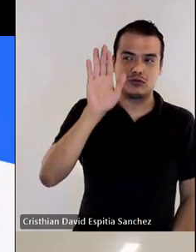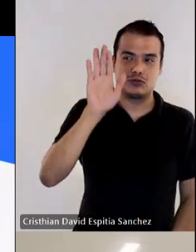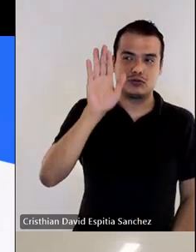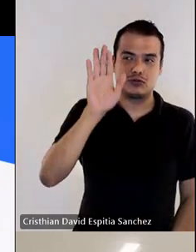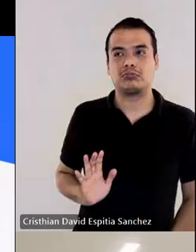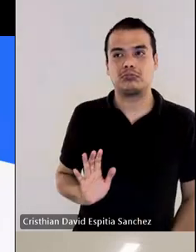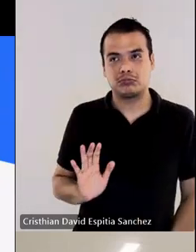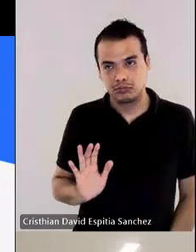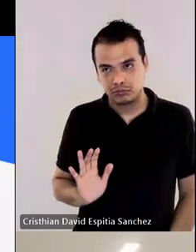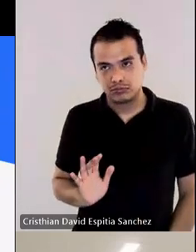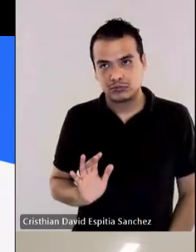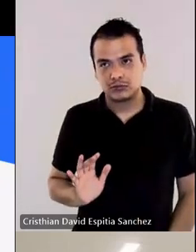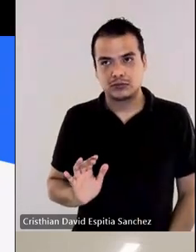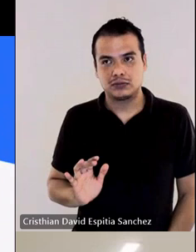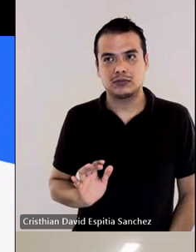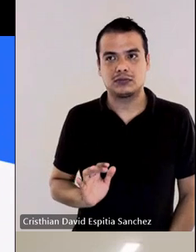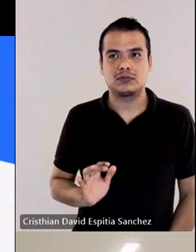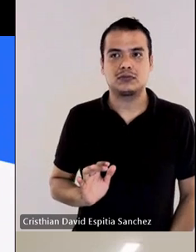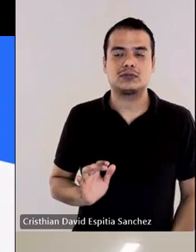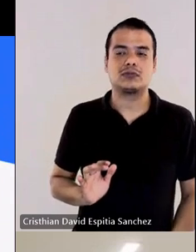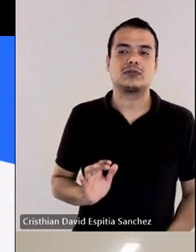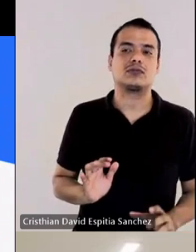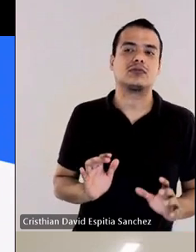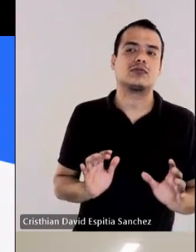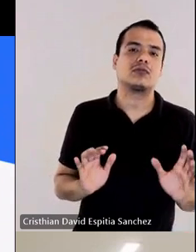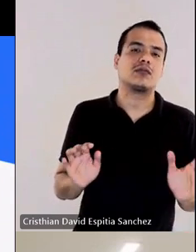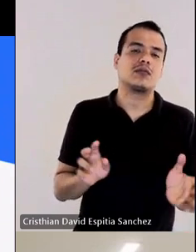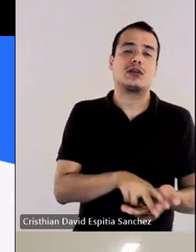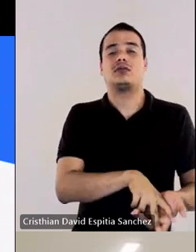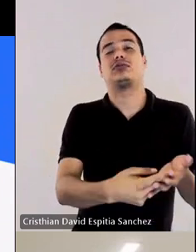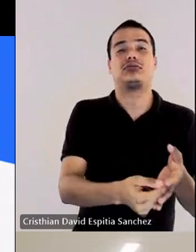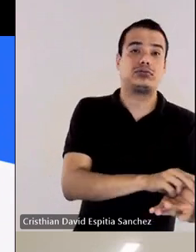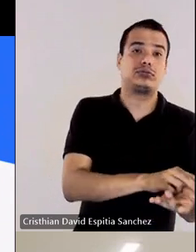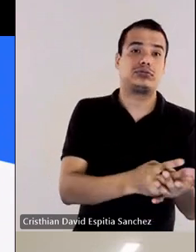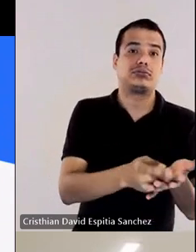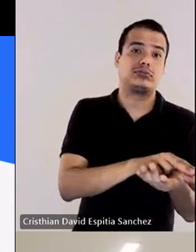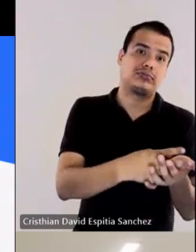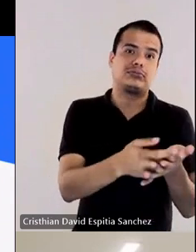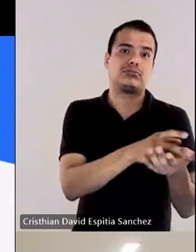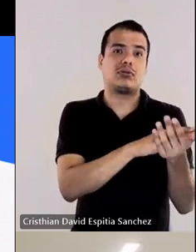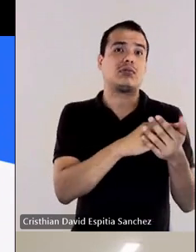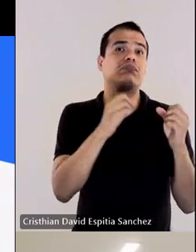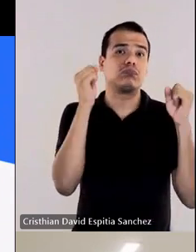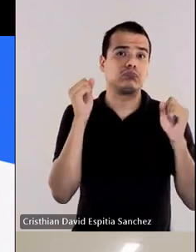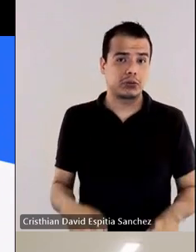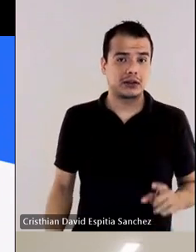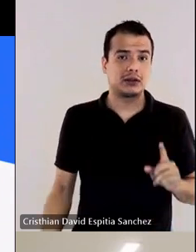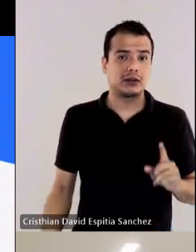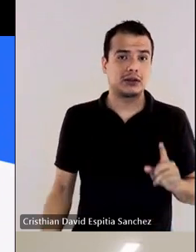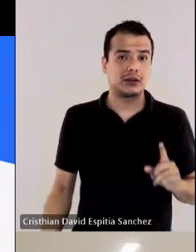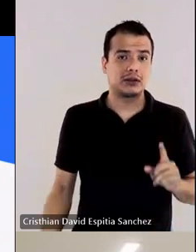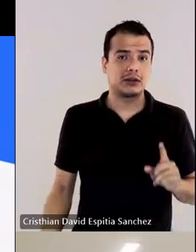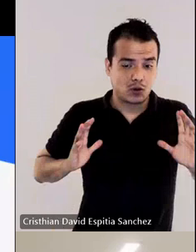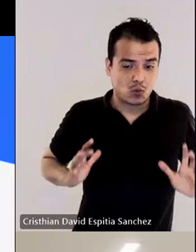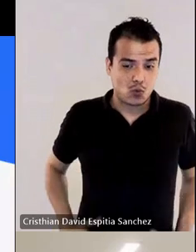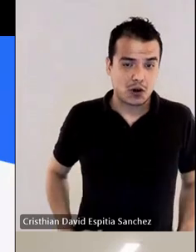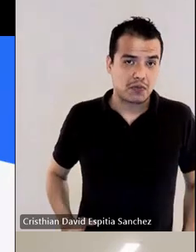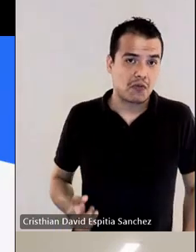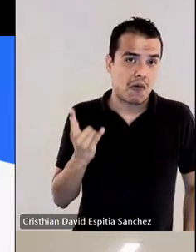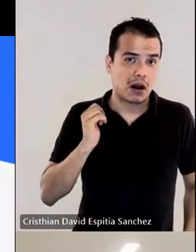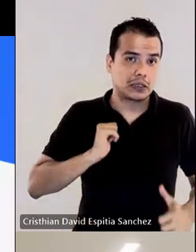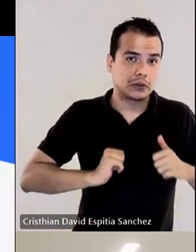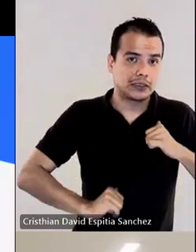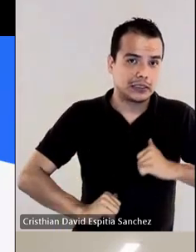severa, pues esto puede producir que él lamentablemente pueda inclusive lastimar parte de su cuerpo y sobre todo también